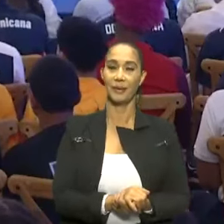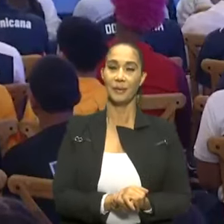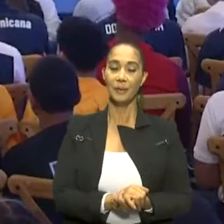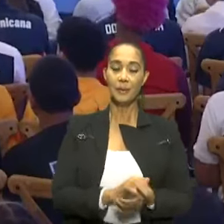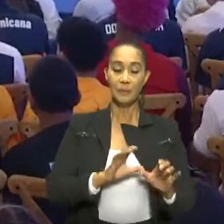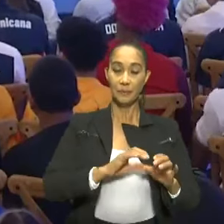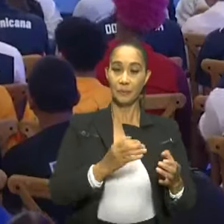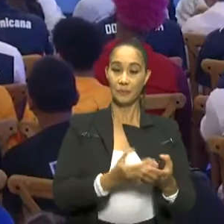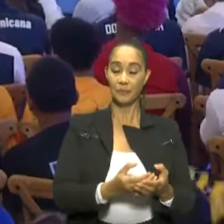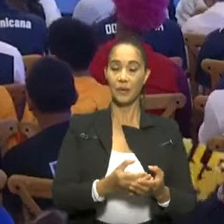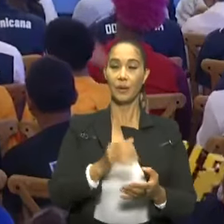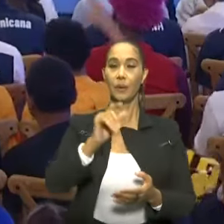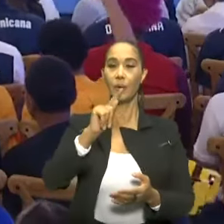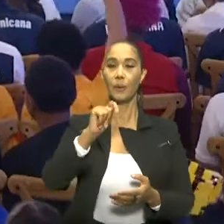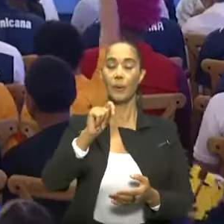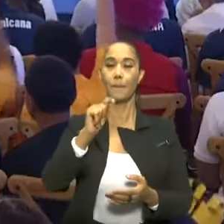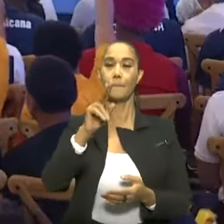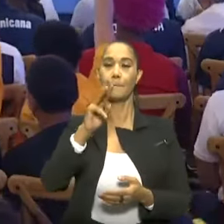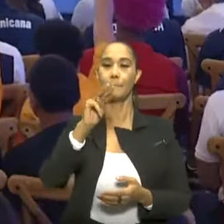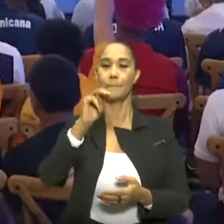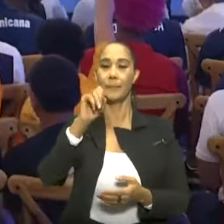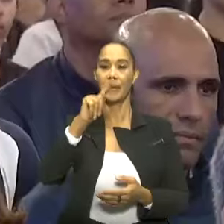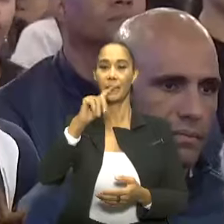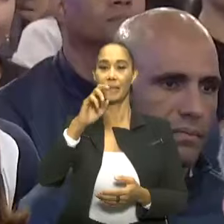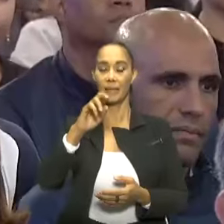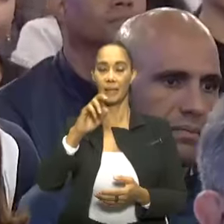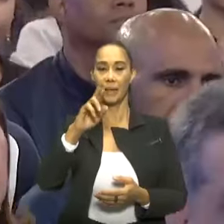El Centro en Artes Matías Ramón Mella.